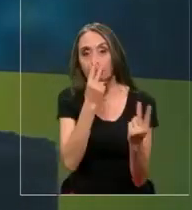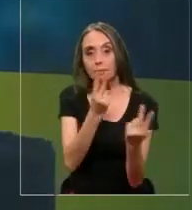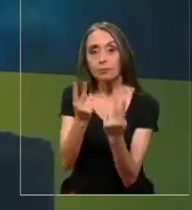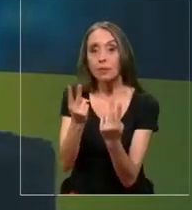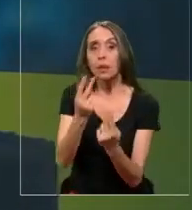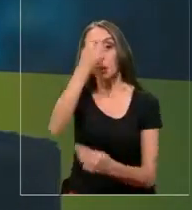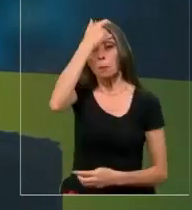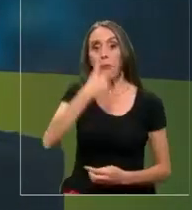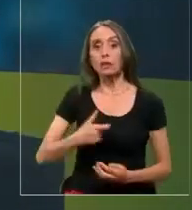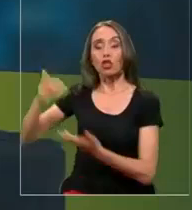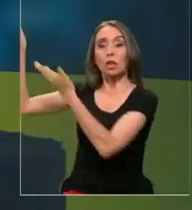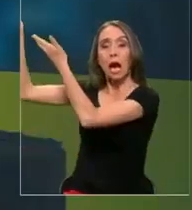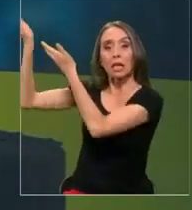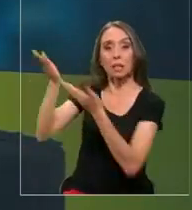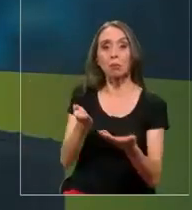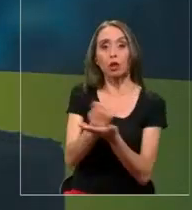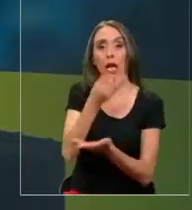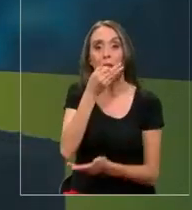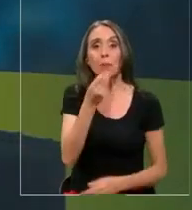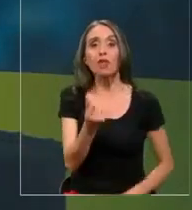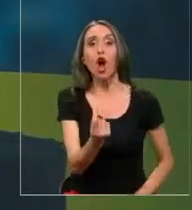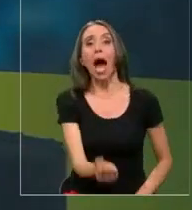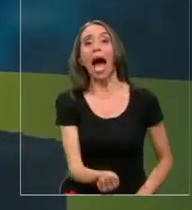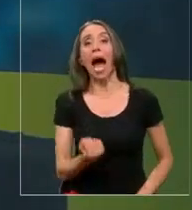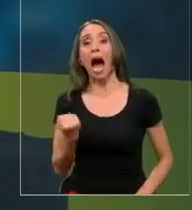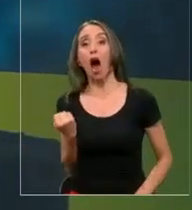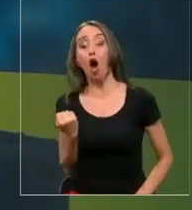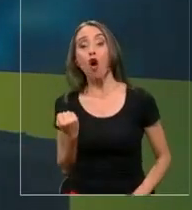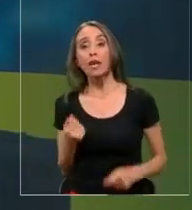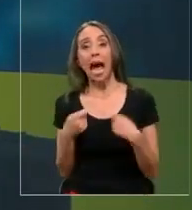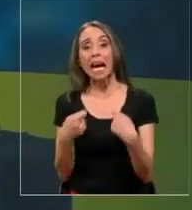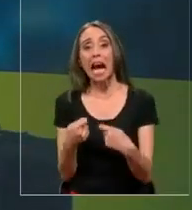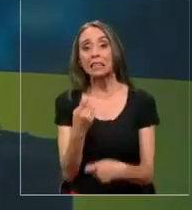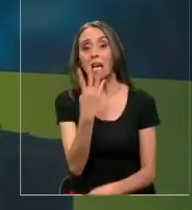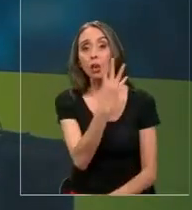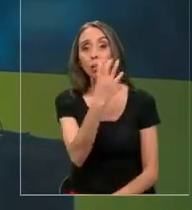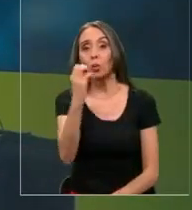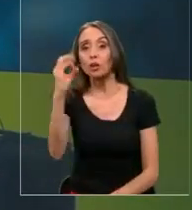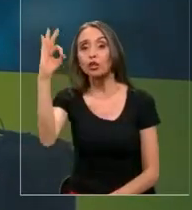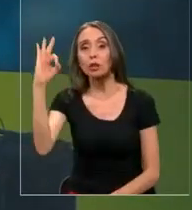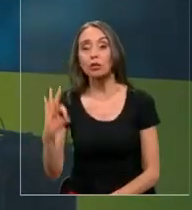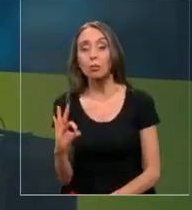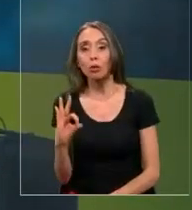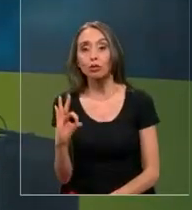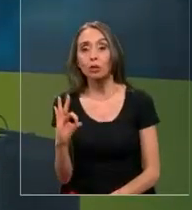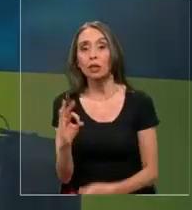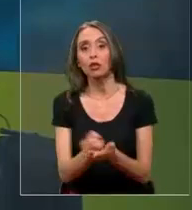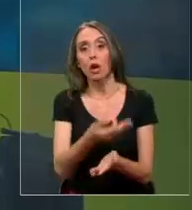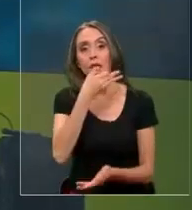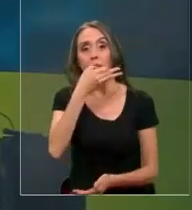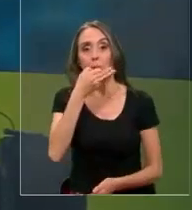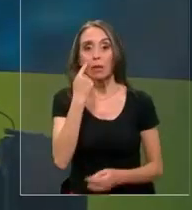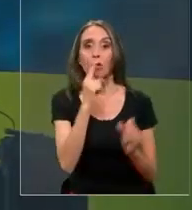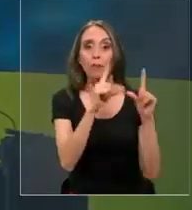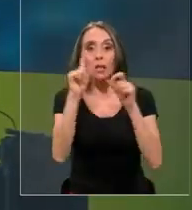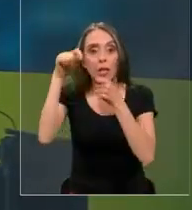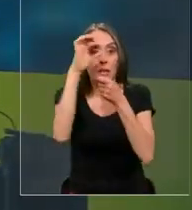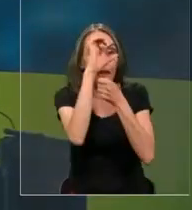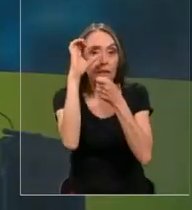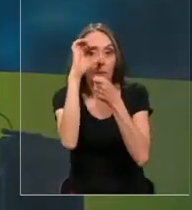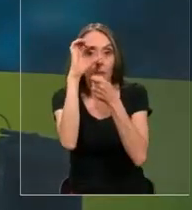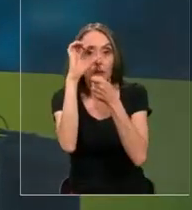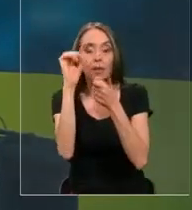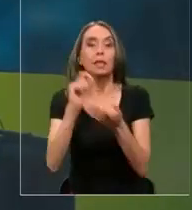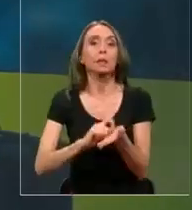importación se traduce en algunos casos de un ahorro de hasta un 400 por ciento en medicamentos el reportaje es